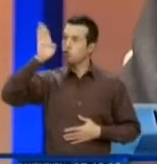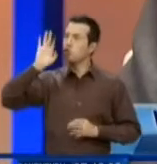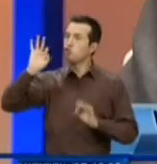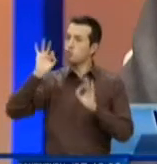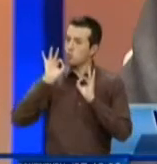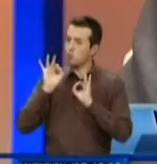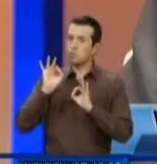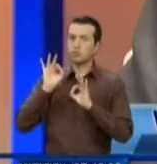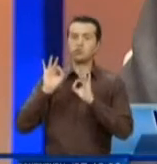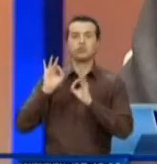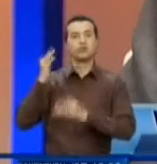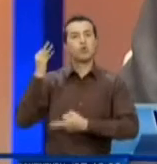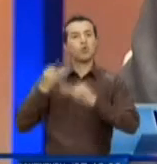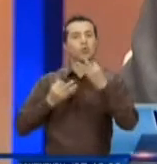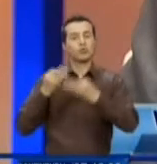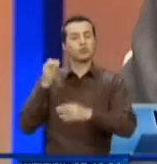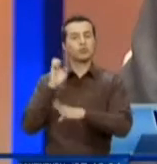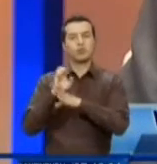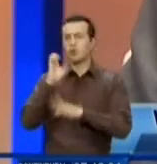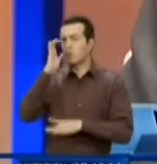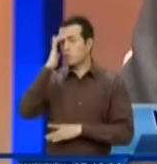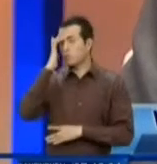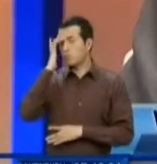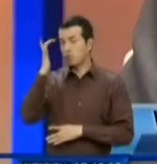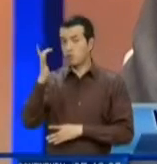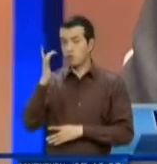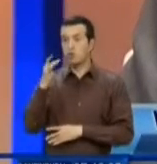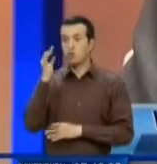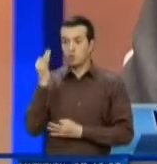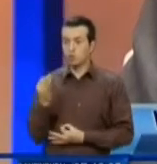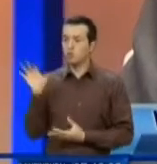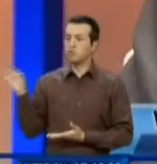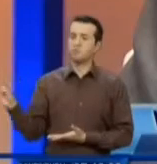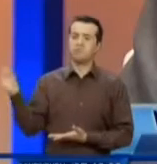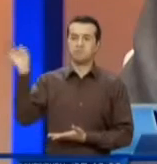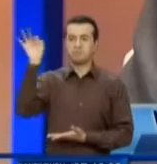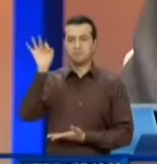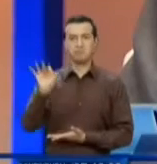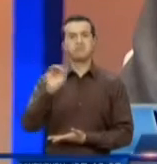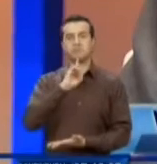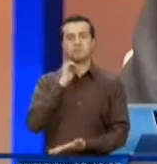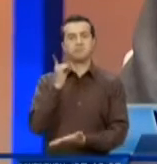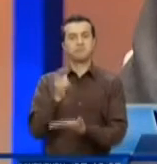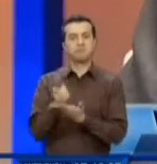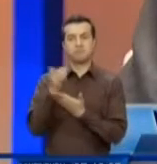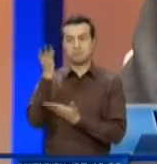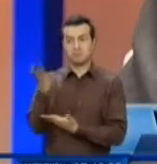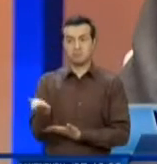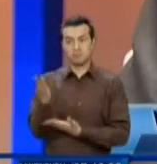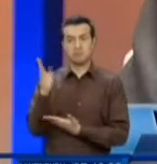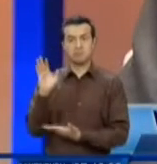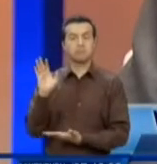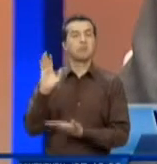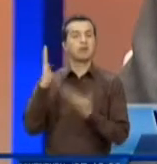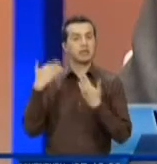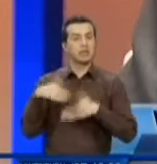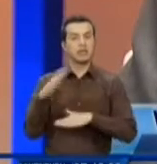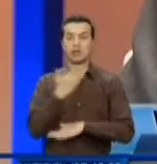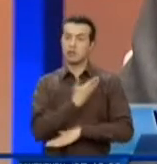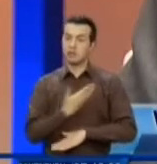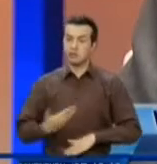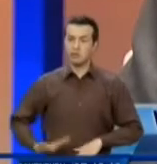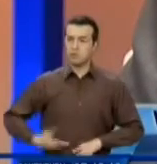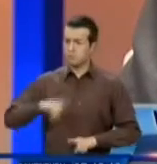el pueblo ecuatoriano al ponerle en el camino y permitir que él llegue a la presidencia